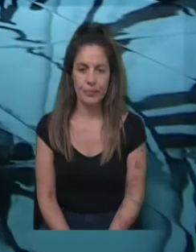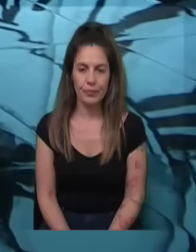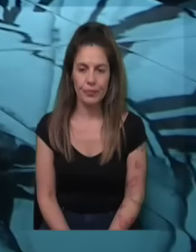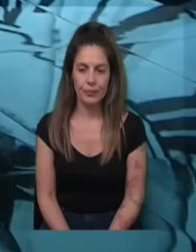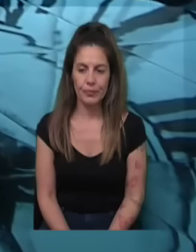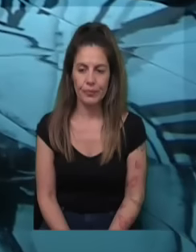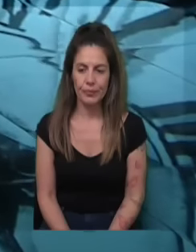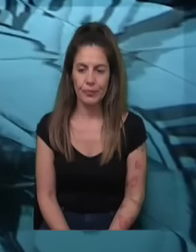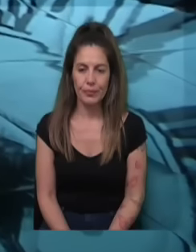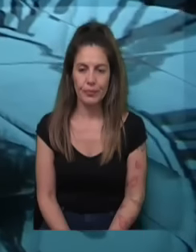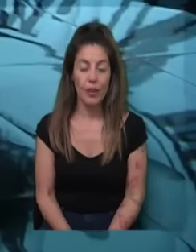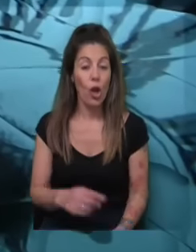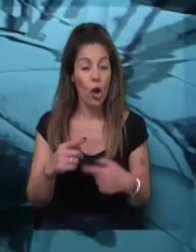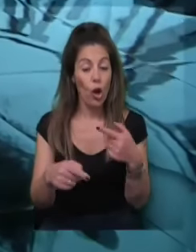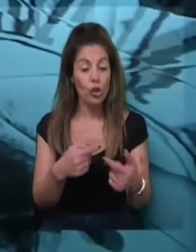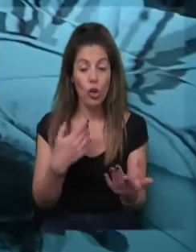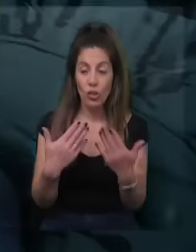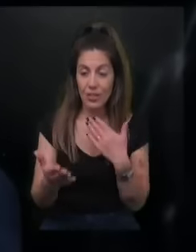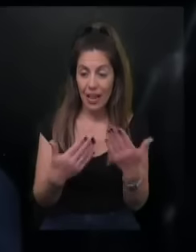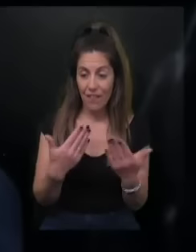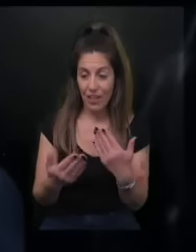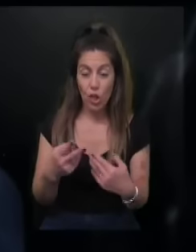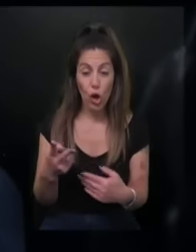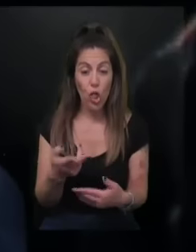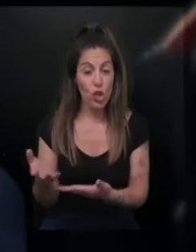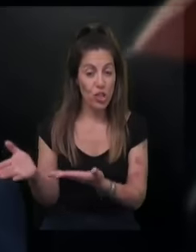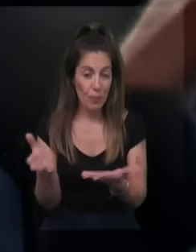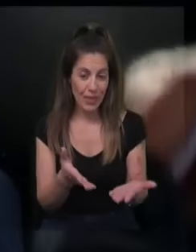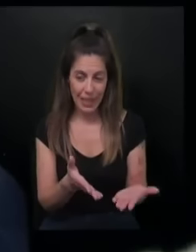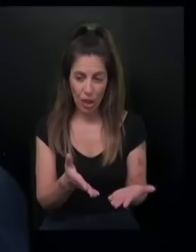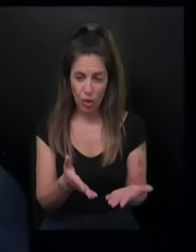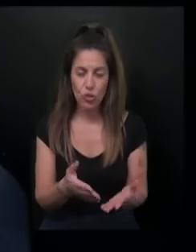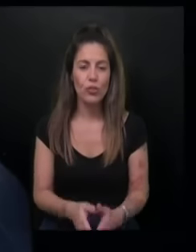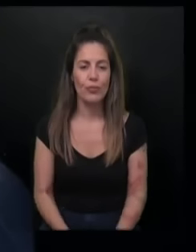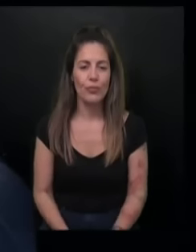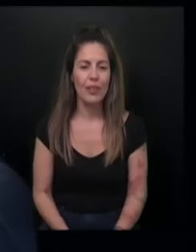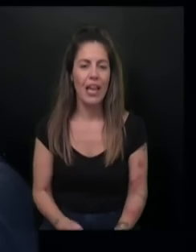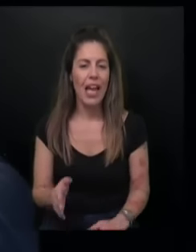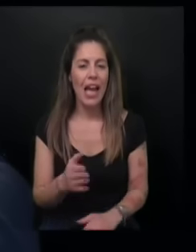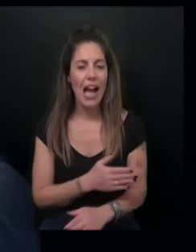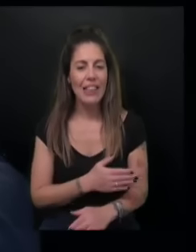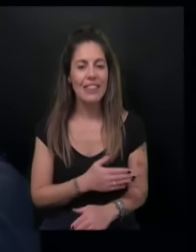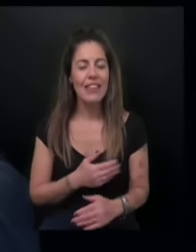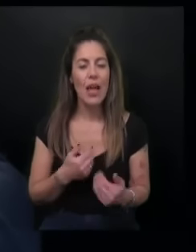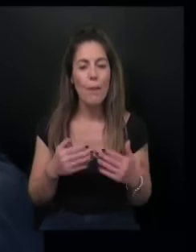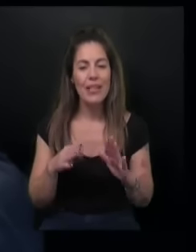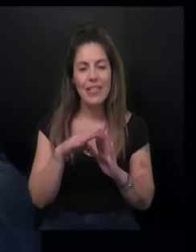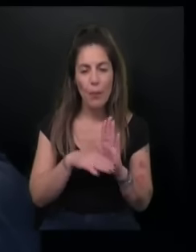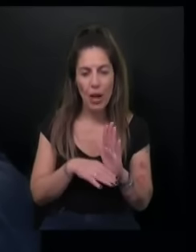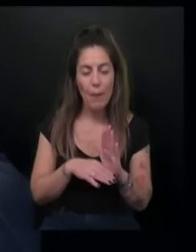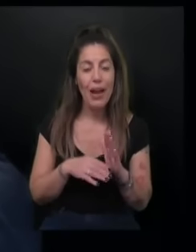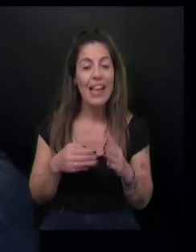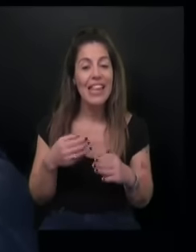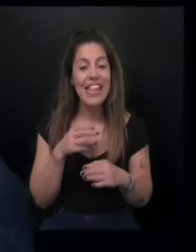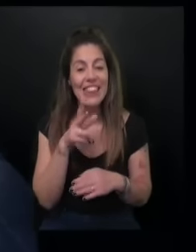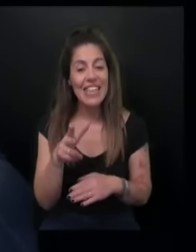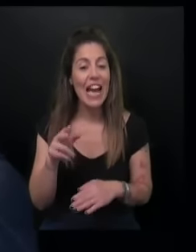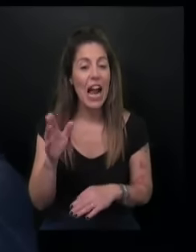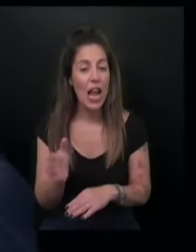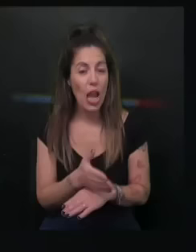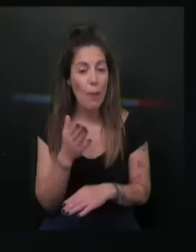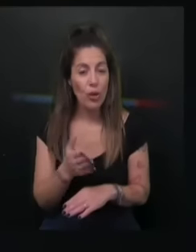historia seguimos conversando con Raquel peira V eh antes de empezar el programa le dije a la productora en algún momento me